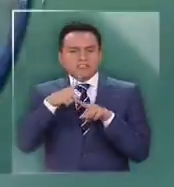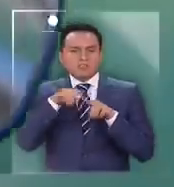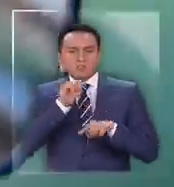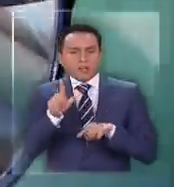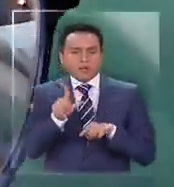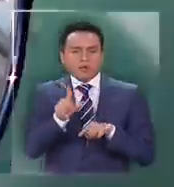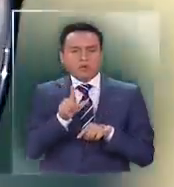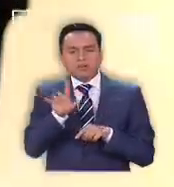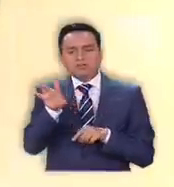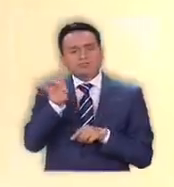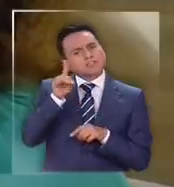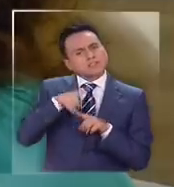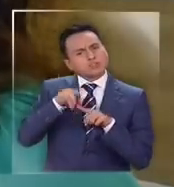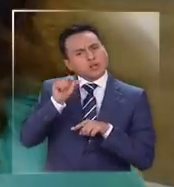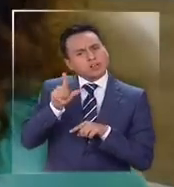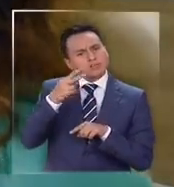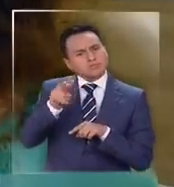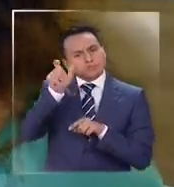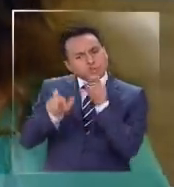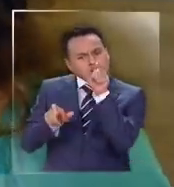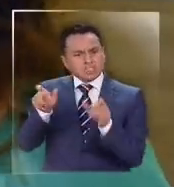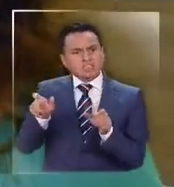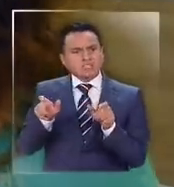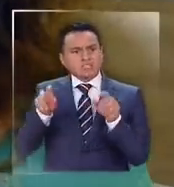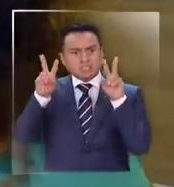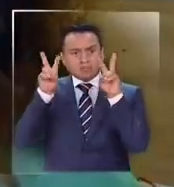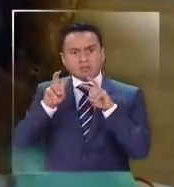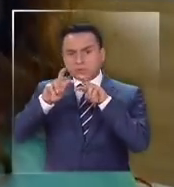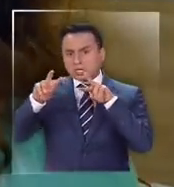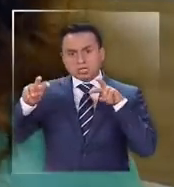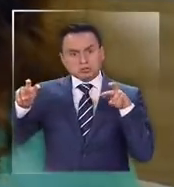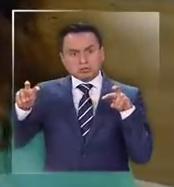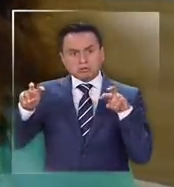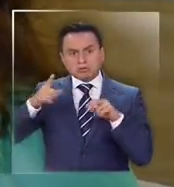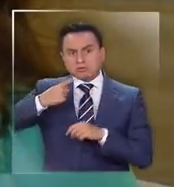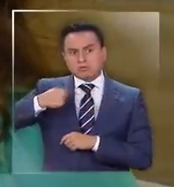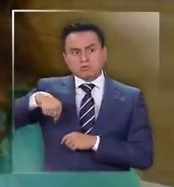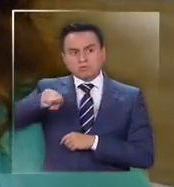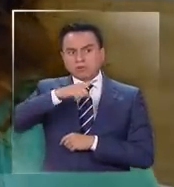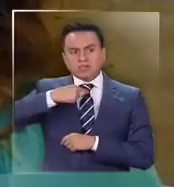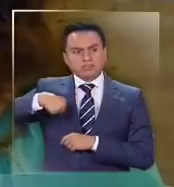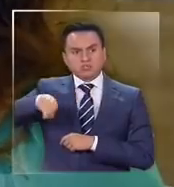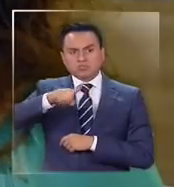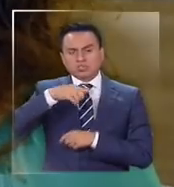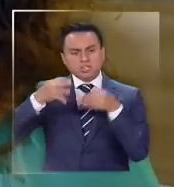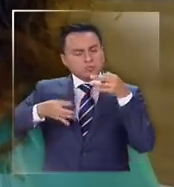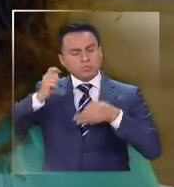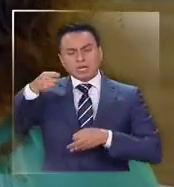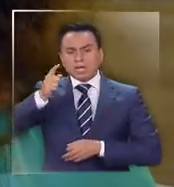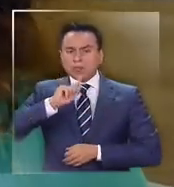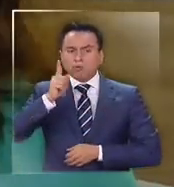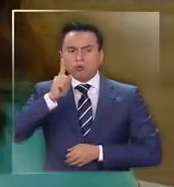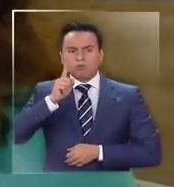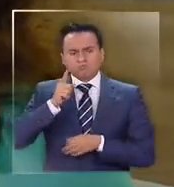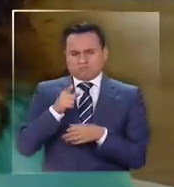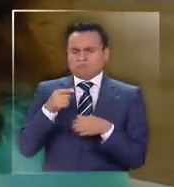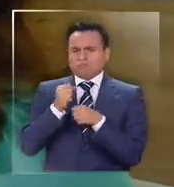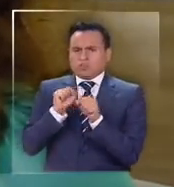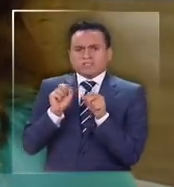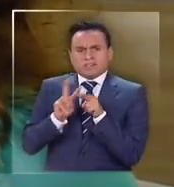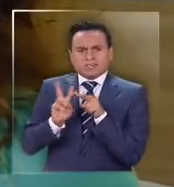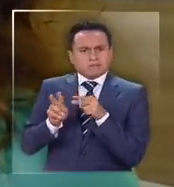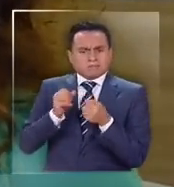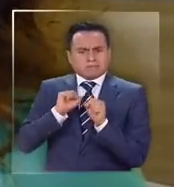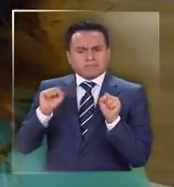las orientaciones sexuales de las personas no son ámbitos de investigación de nuestros tribunales y no podrían serlo porque